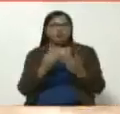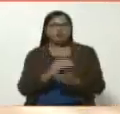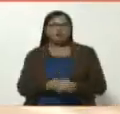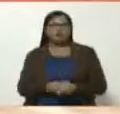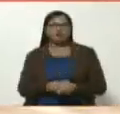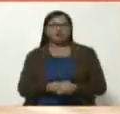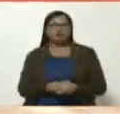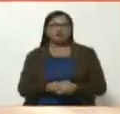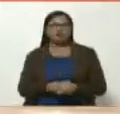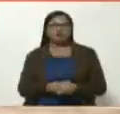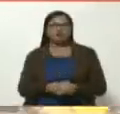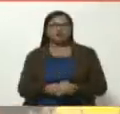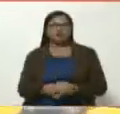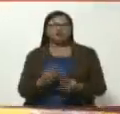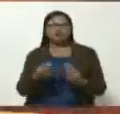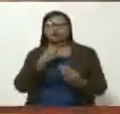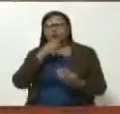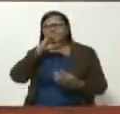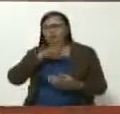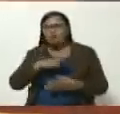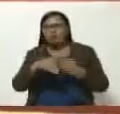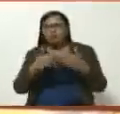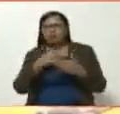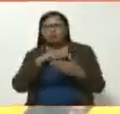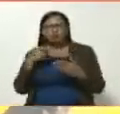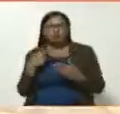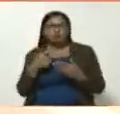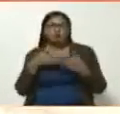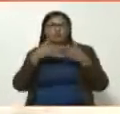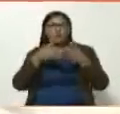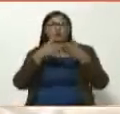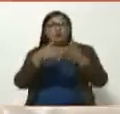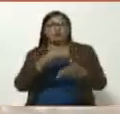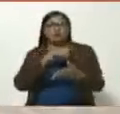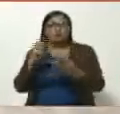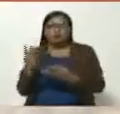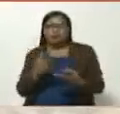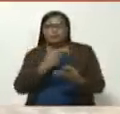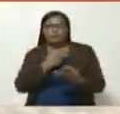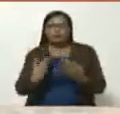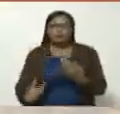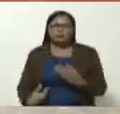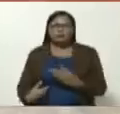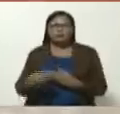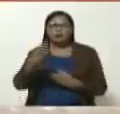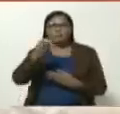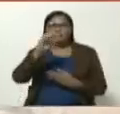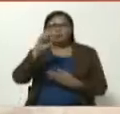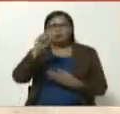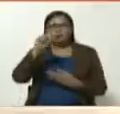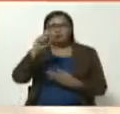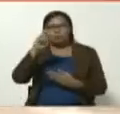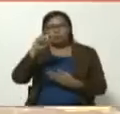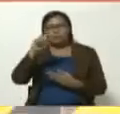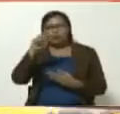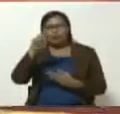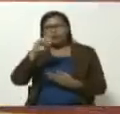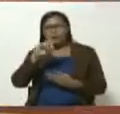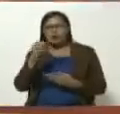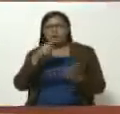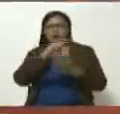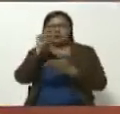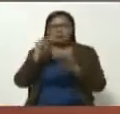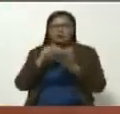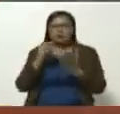Barranquilla. Bueno, para nosotros la verdad es un momento histórico recibir este buque como recibir de Monómeros y siento que vamos a retomar la posición que tenemos a nivel nacional